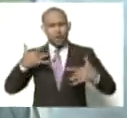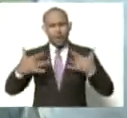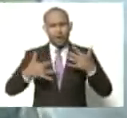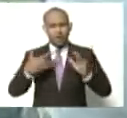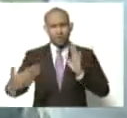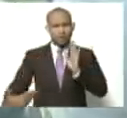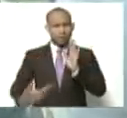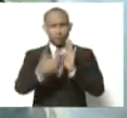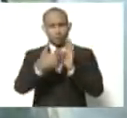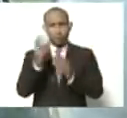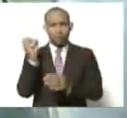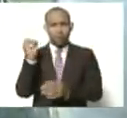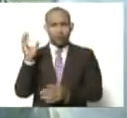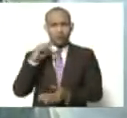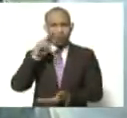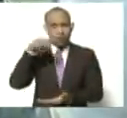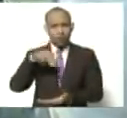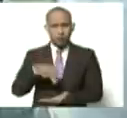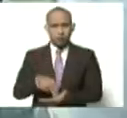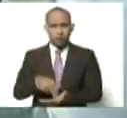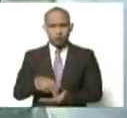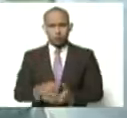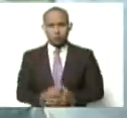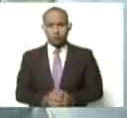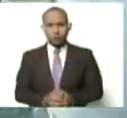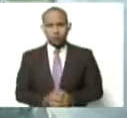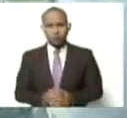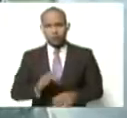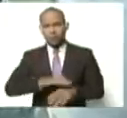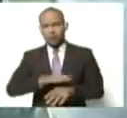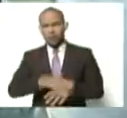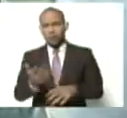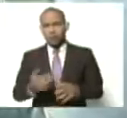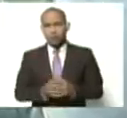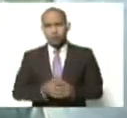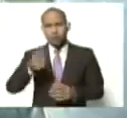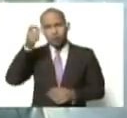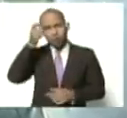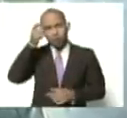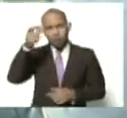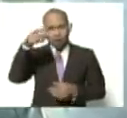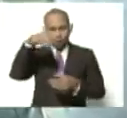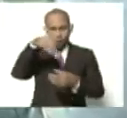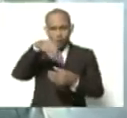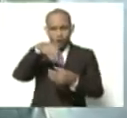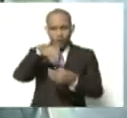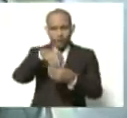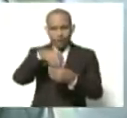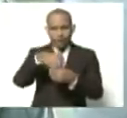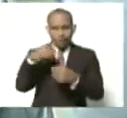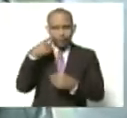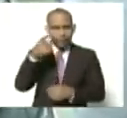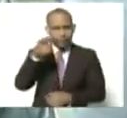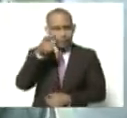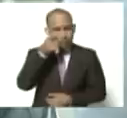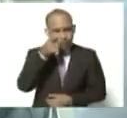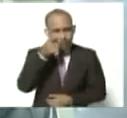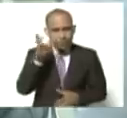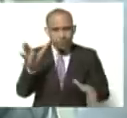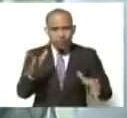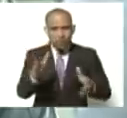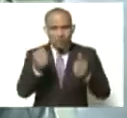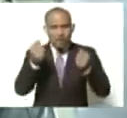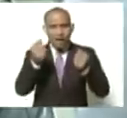de la Asamblea Nacional. Con una razón muy, muy sencilla, y es que el pueblo rápidamente se iba a dar cuenta de lo que significa la